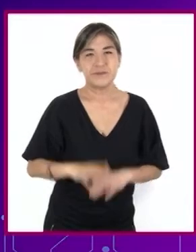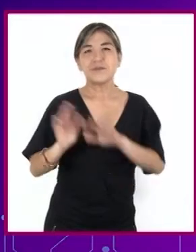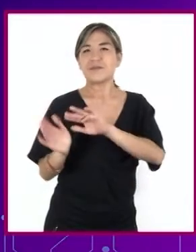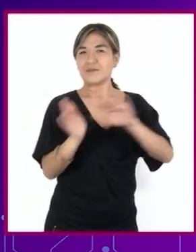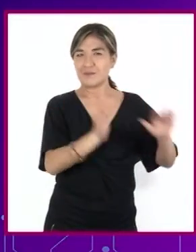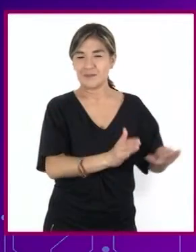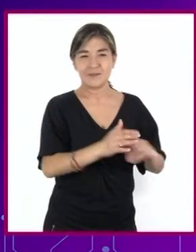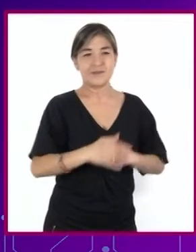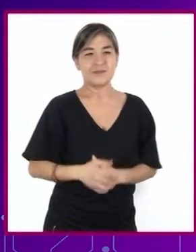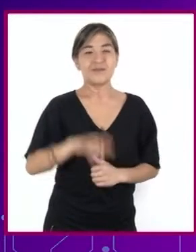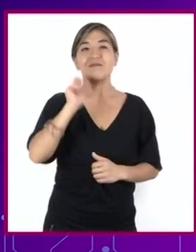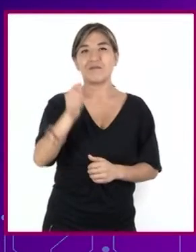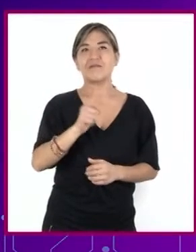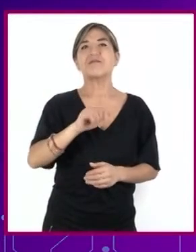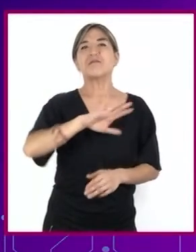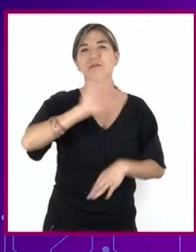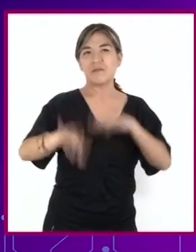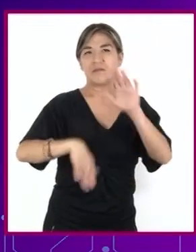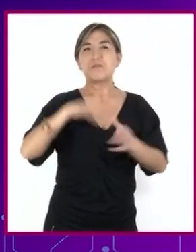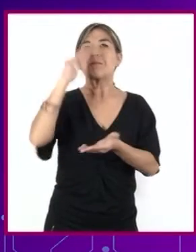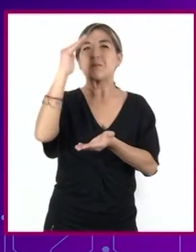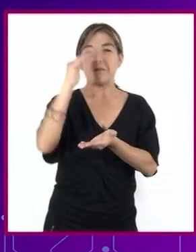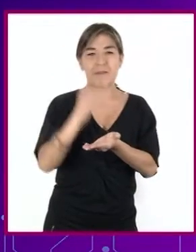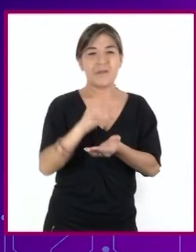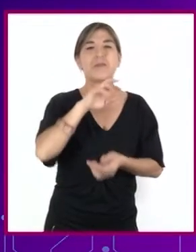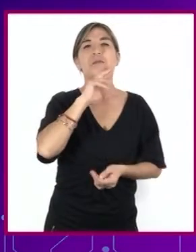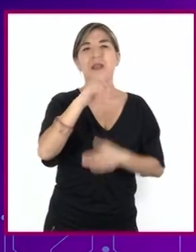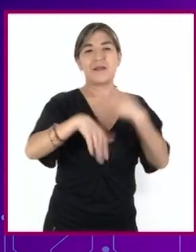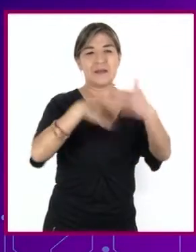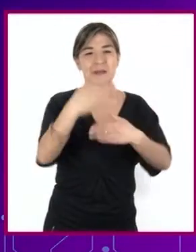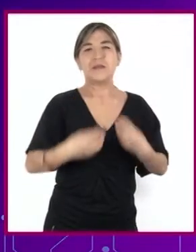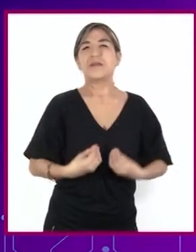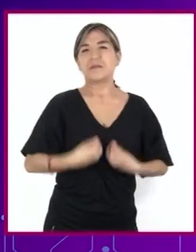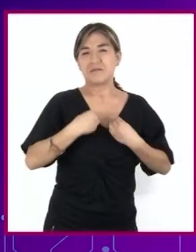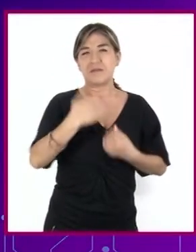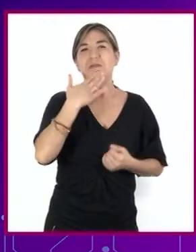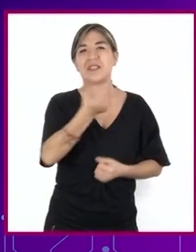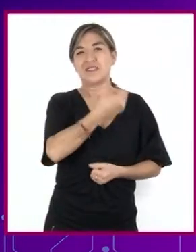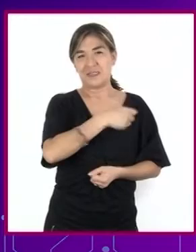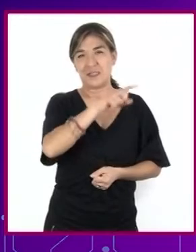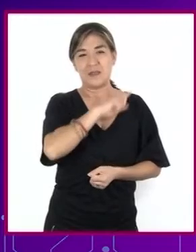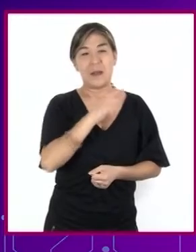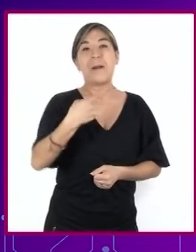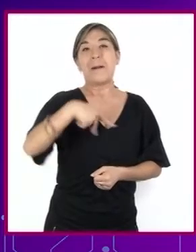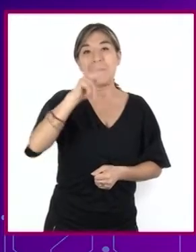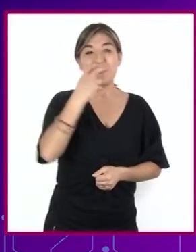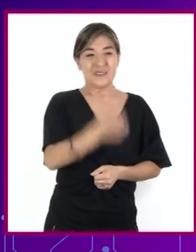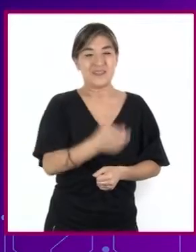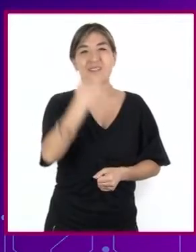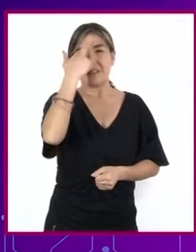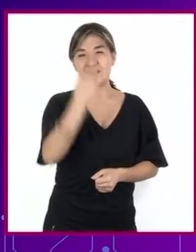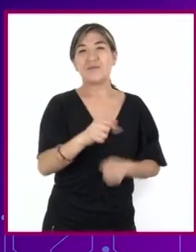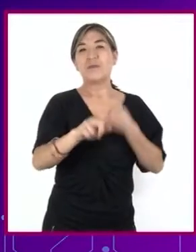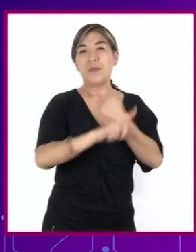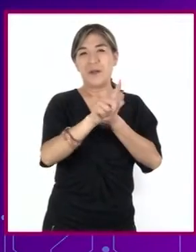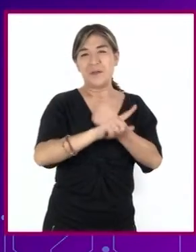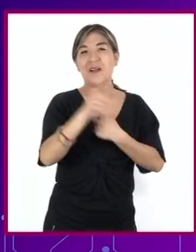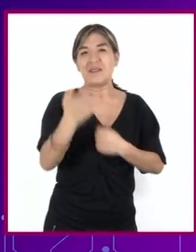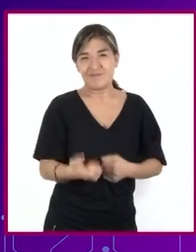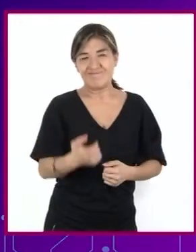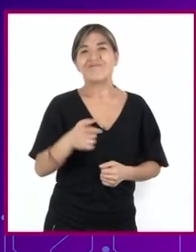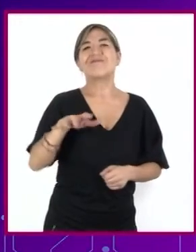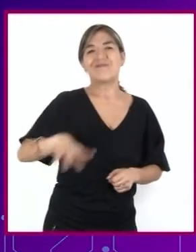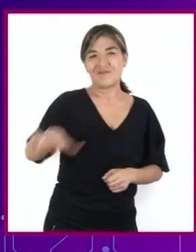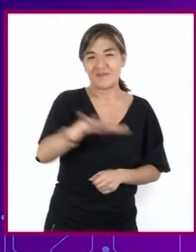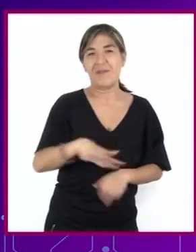disminuyó la mortandad y mejoraron las condiciones de salud. Sin embargo, la situación económica empeoró para